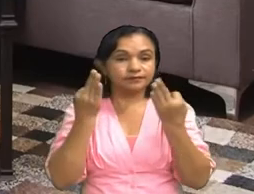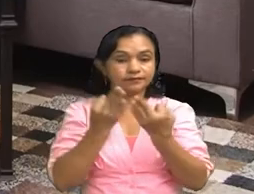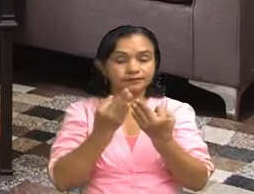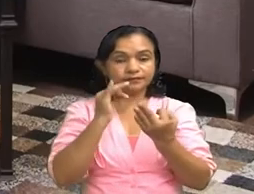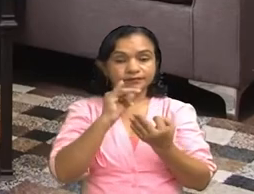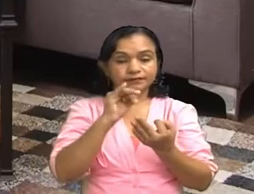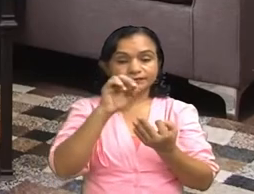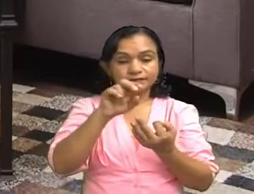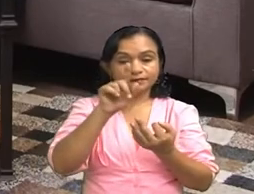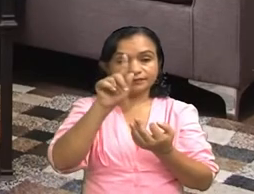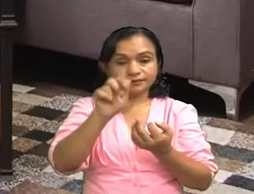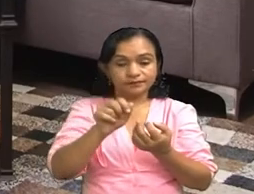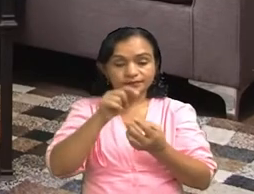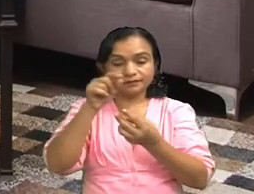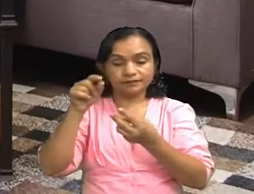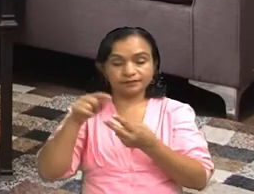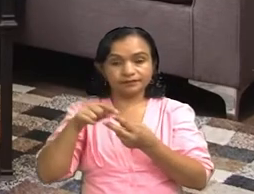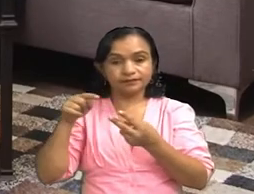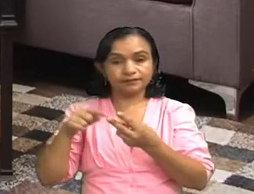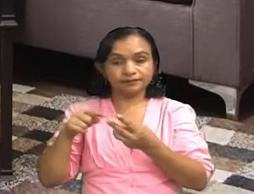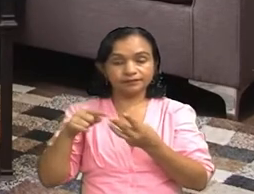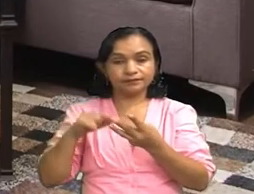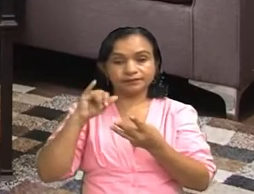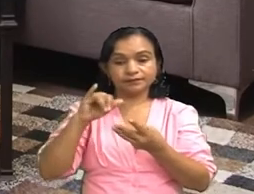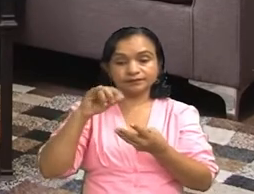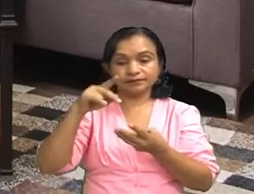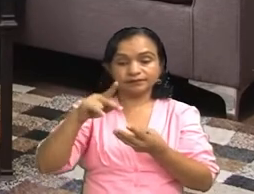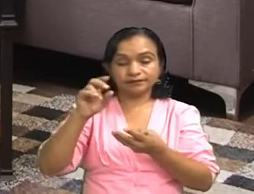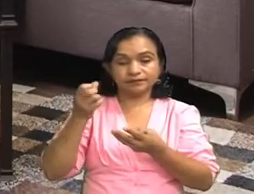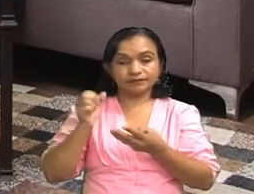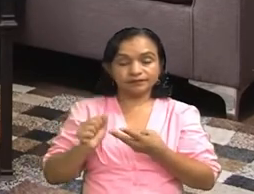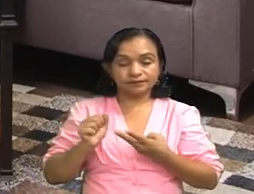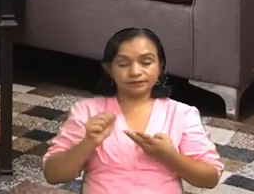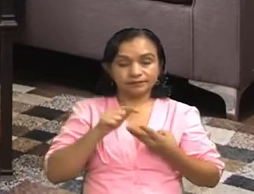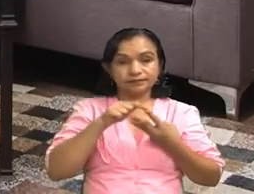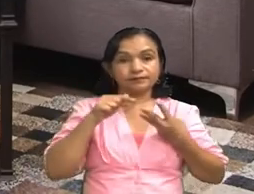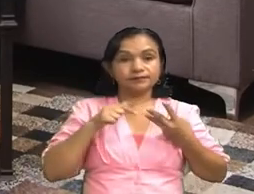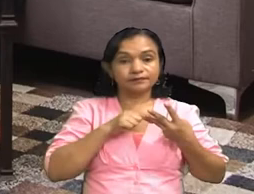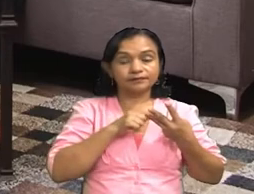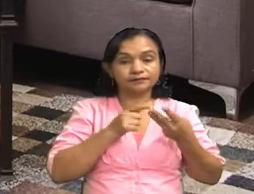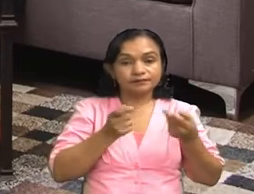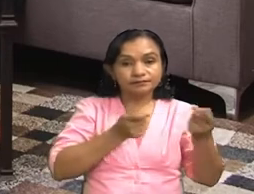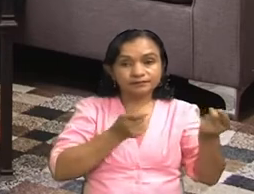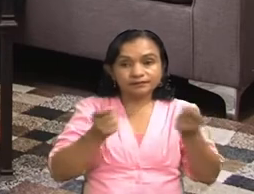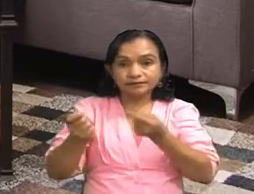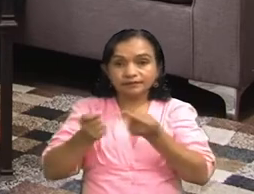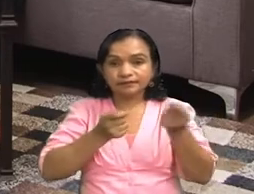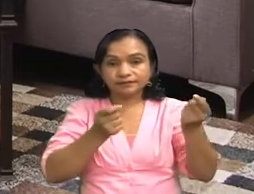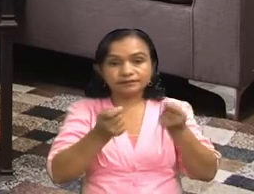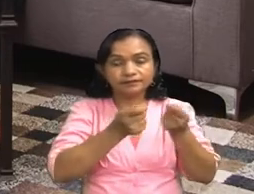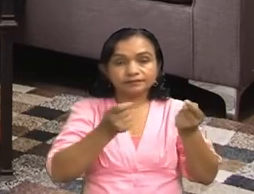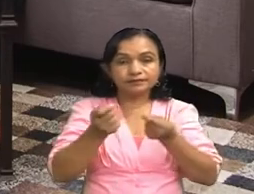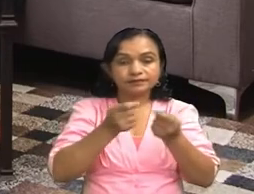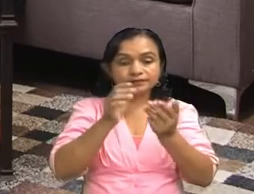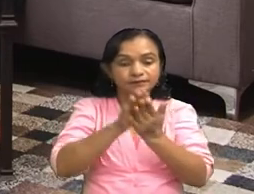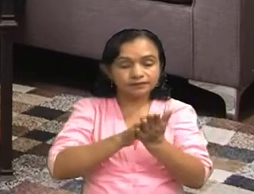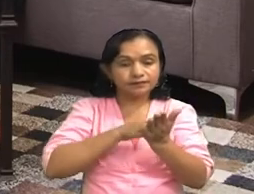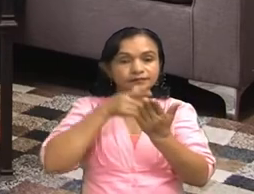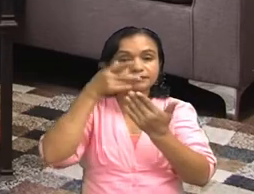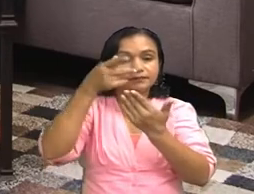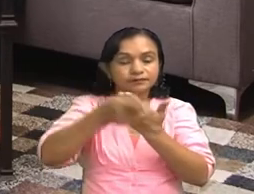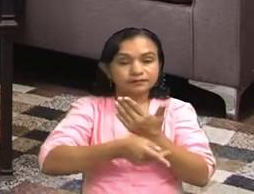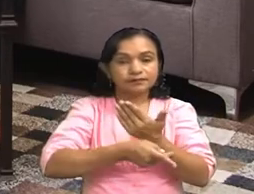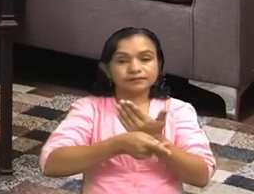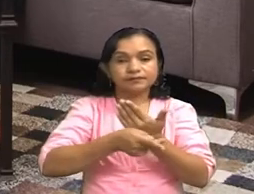el INTA y el ICSA, estamos manejando un programa,